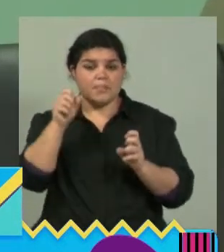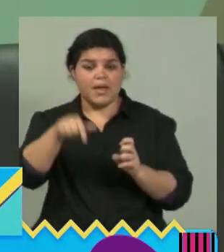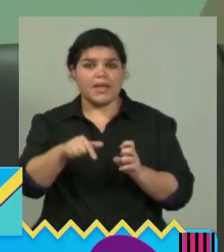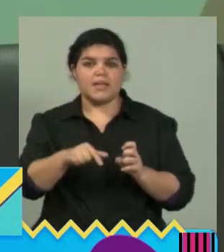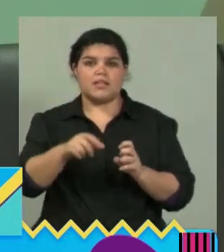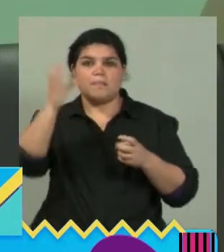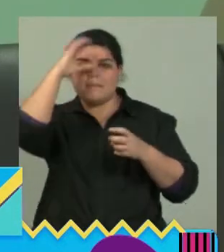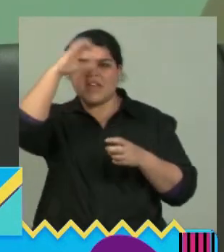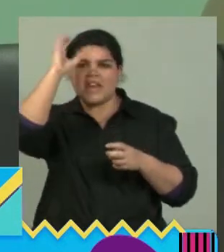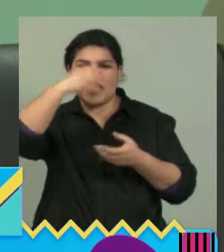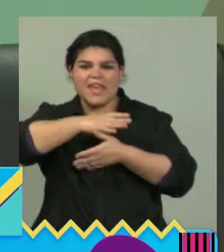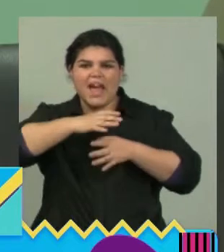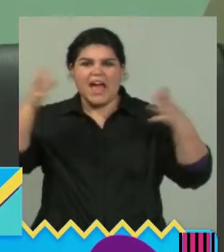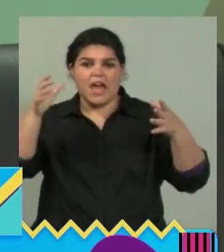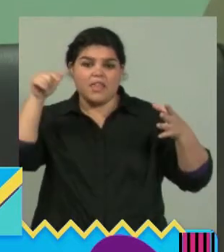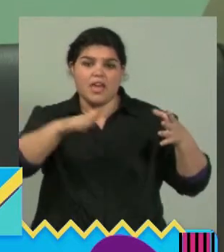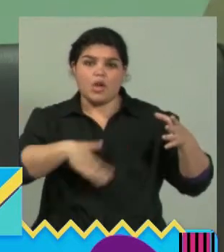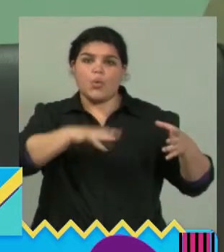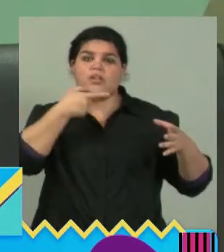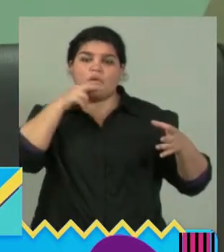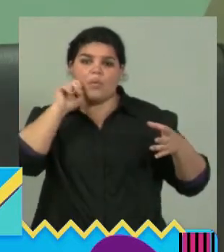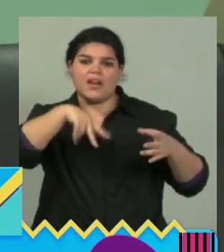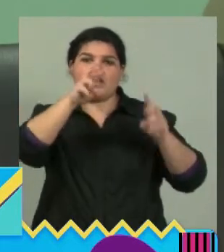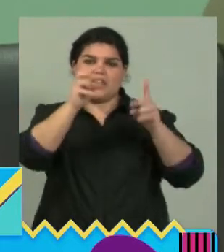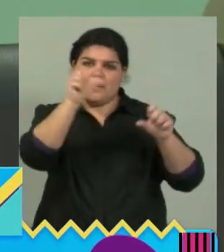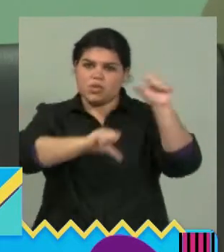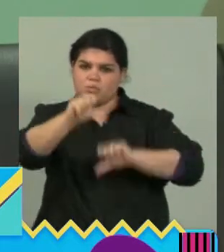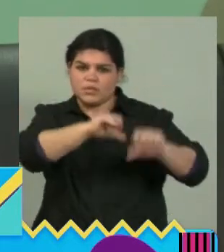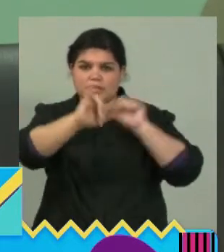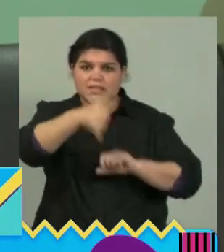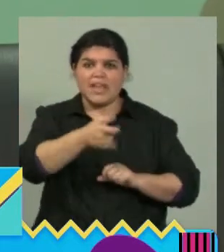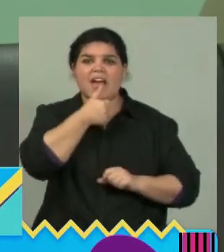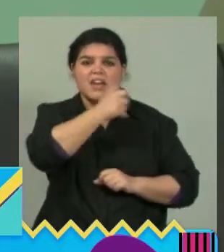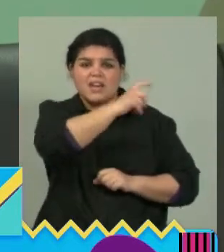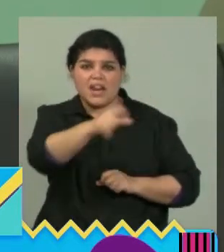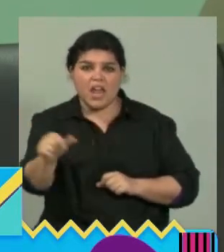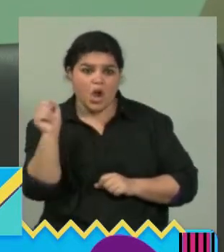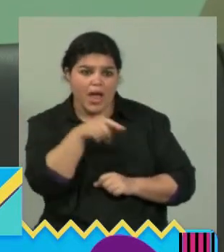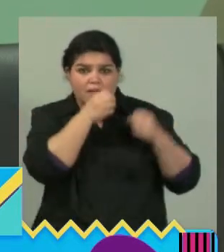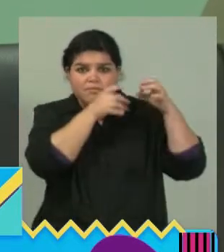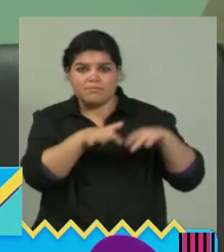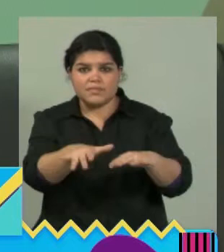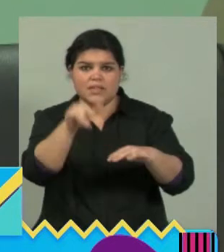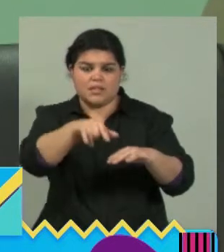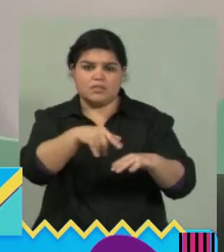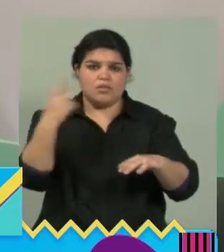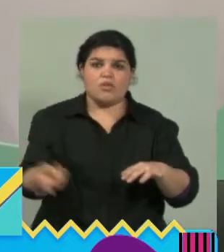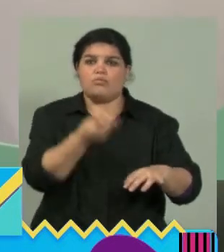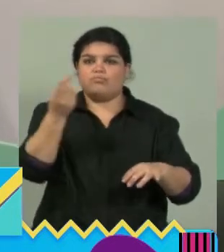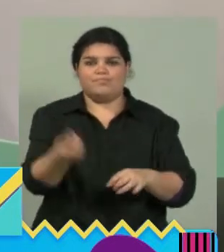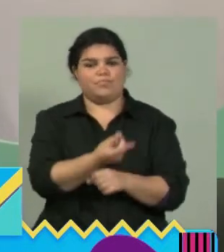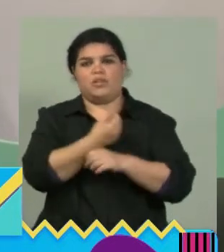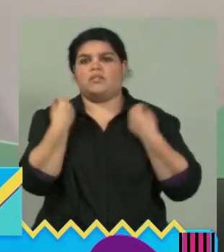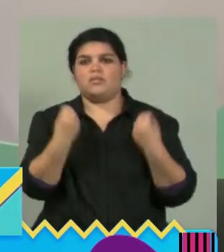mega minería en San Juan, con uso de sustancias tóxicas y en las nacientes de nuestros ríos, es totalmente inviable. O sea, en